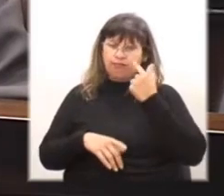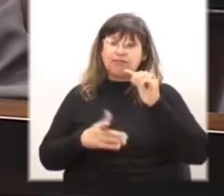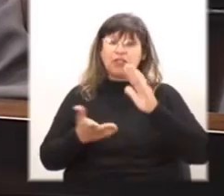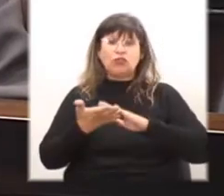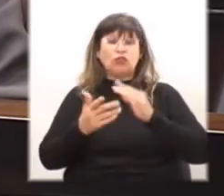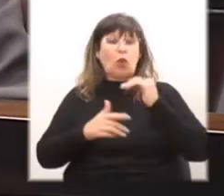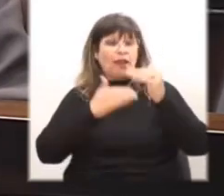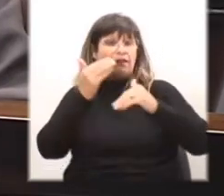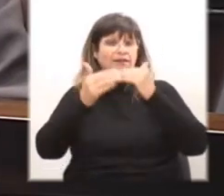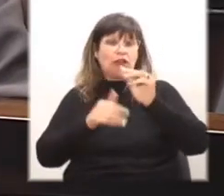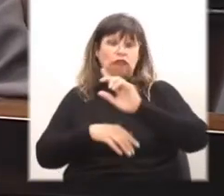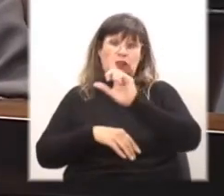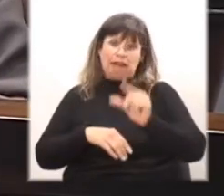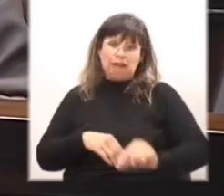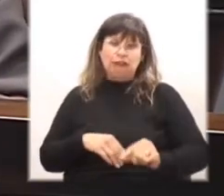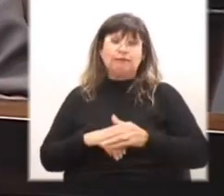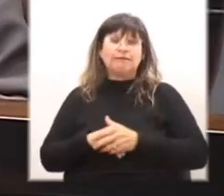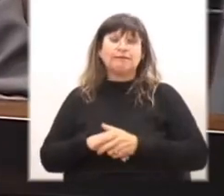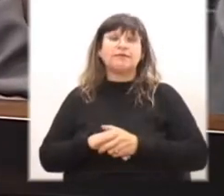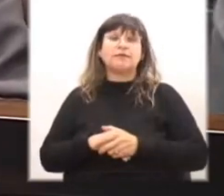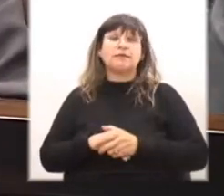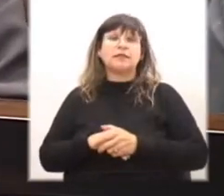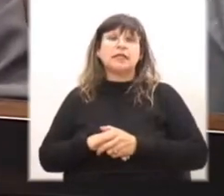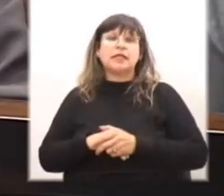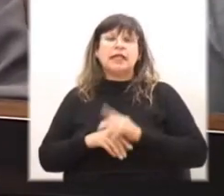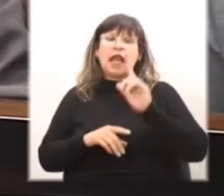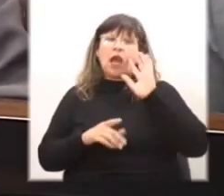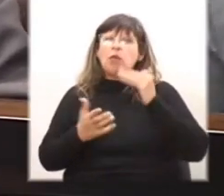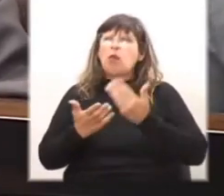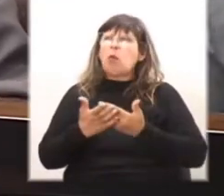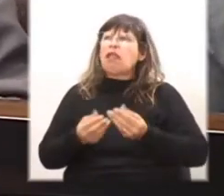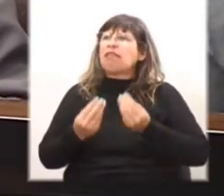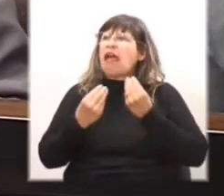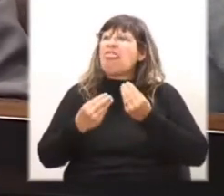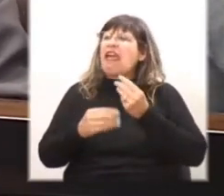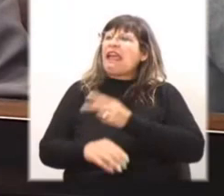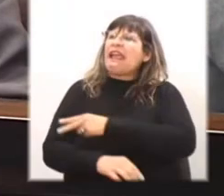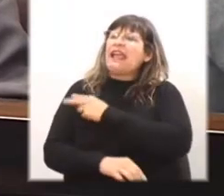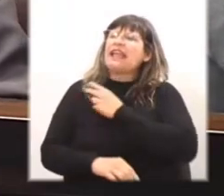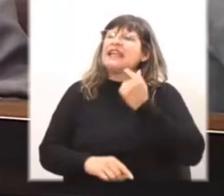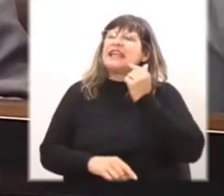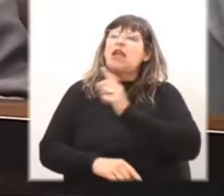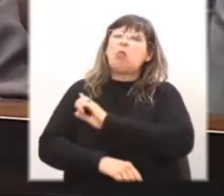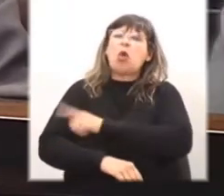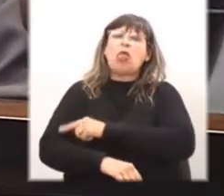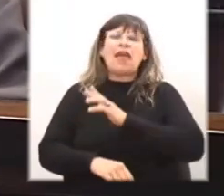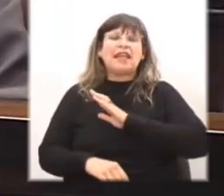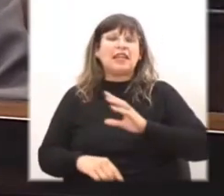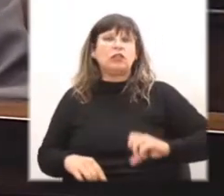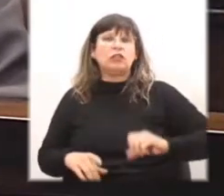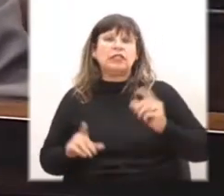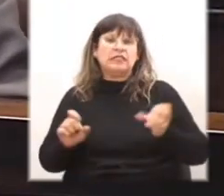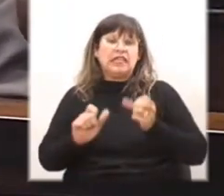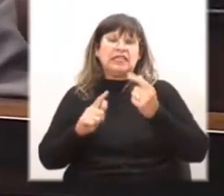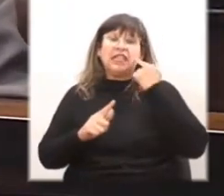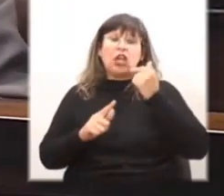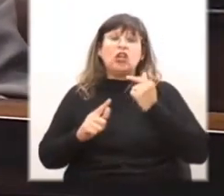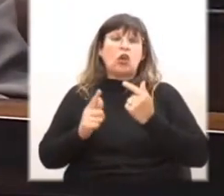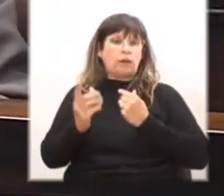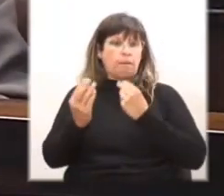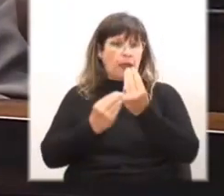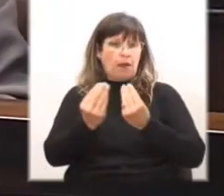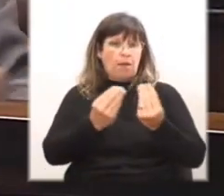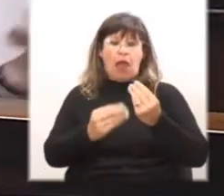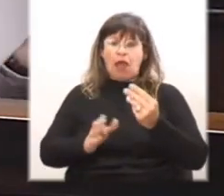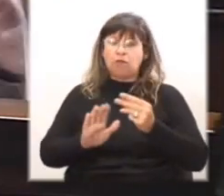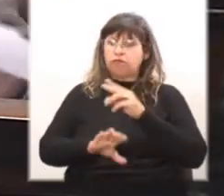de la región. ¿A propuesta de qué jerarca del Poder Ejecutivo se realizaron los nombramientos de la